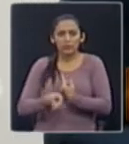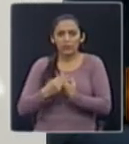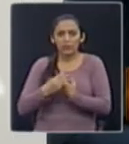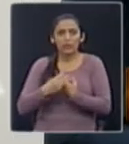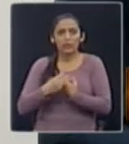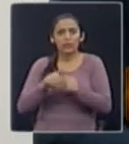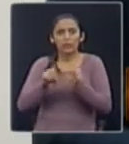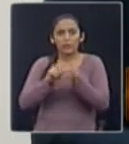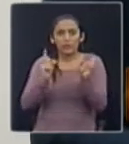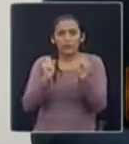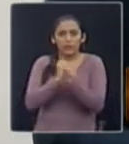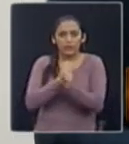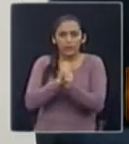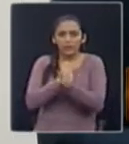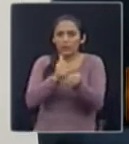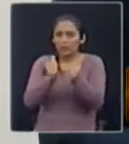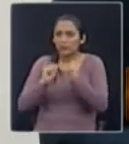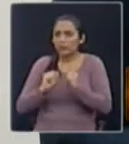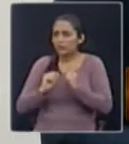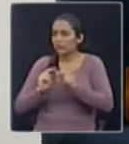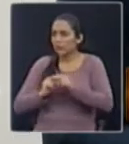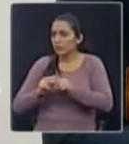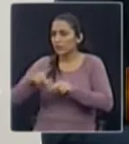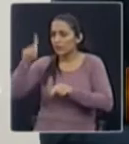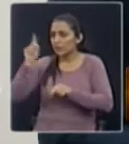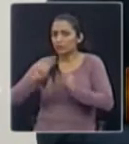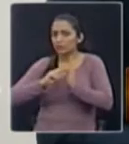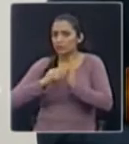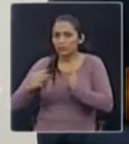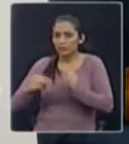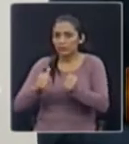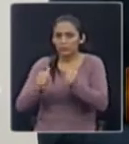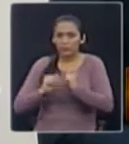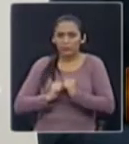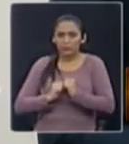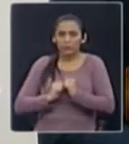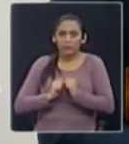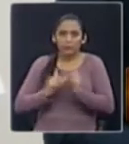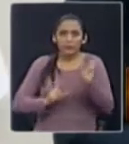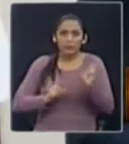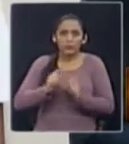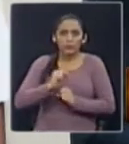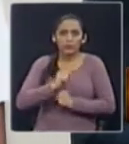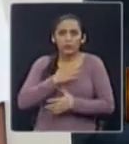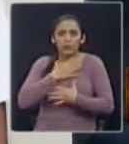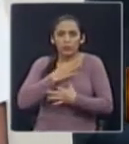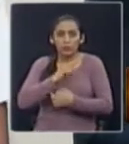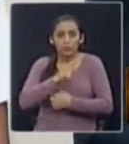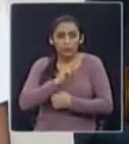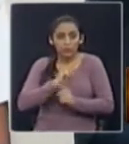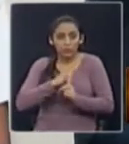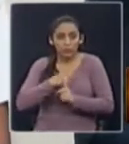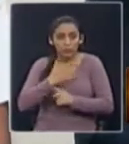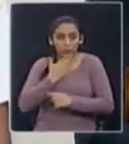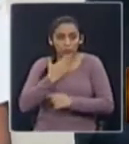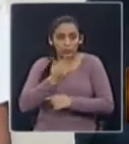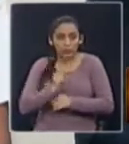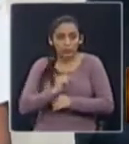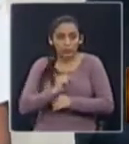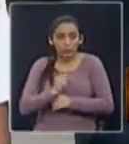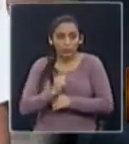los taxistas deben innovar. ¿A usted le agrada el sistema? Comienza a preguntarle a los legisladores de la República cuando cambian la